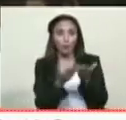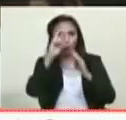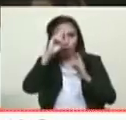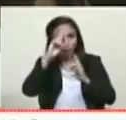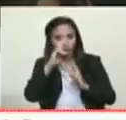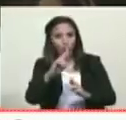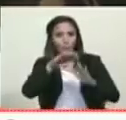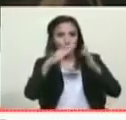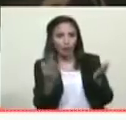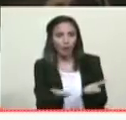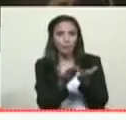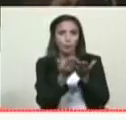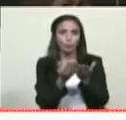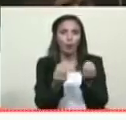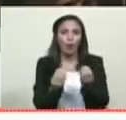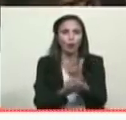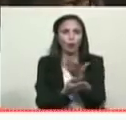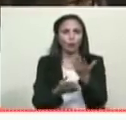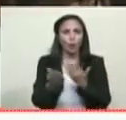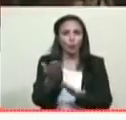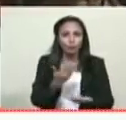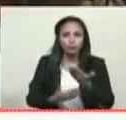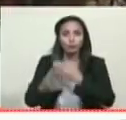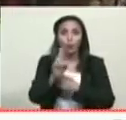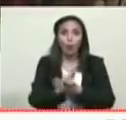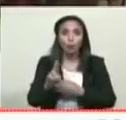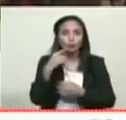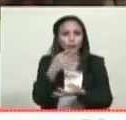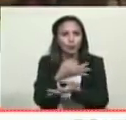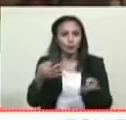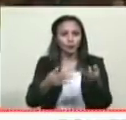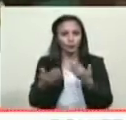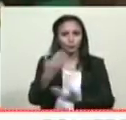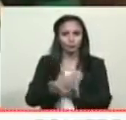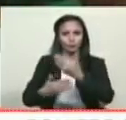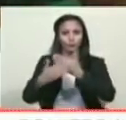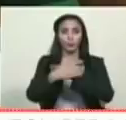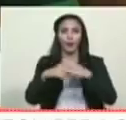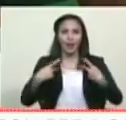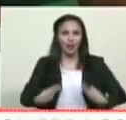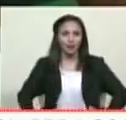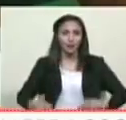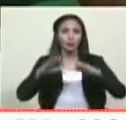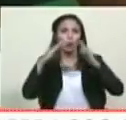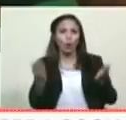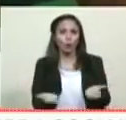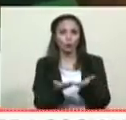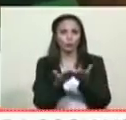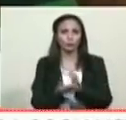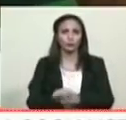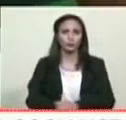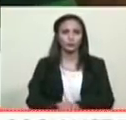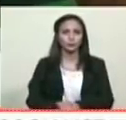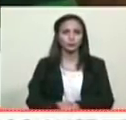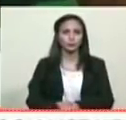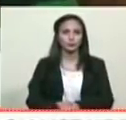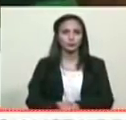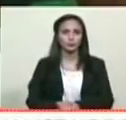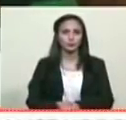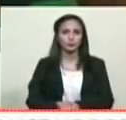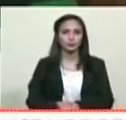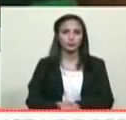la humanidad en el uso y convivencia humana para la garantía de la vida en el planeta Tierra.